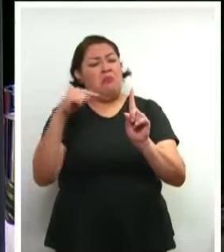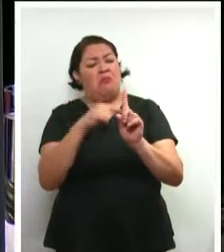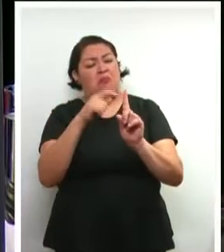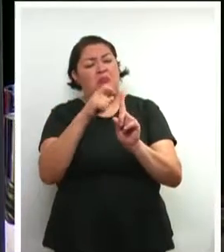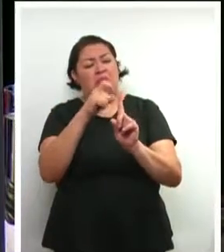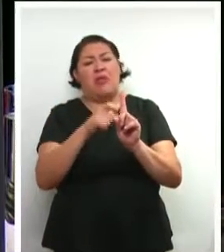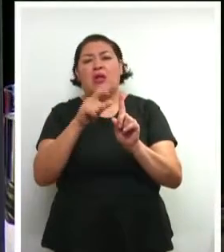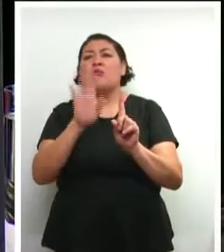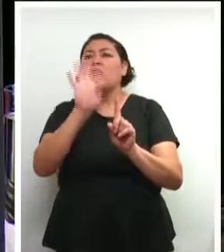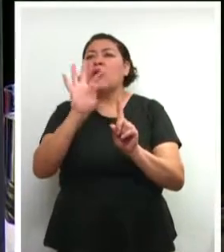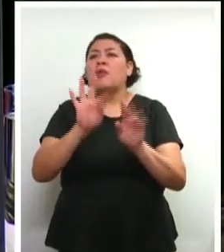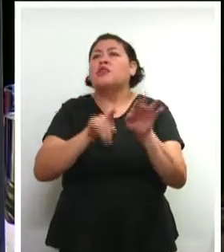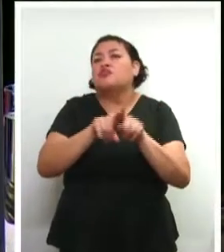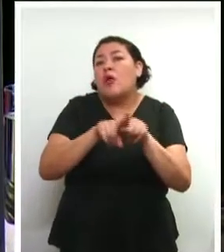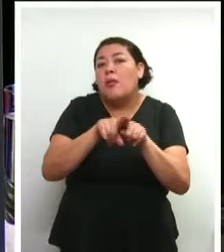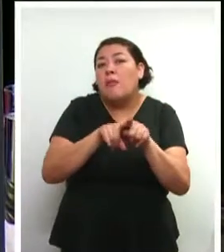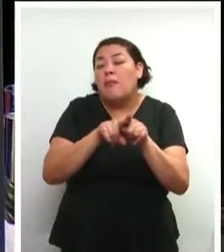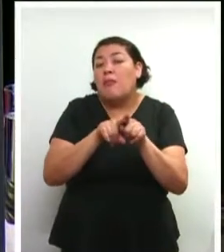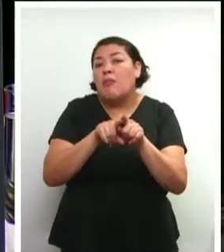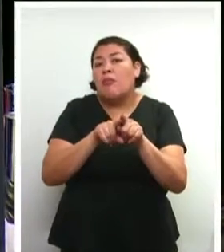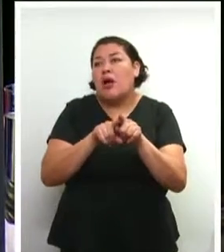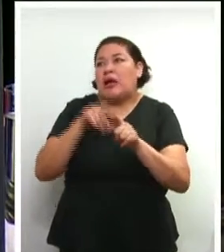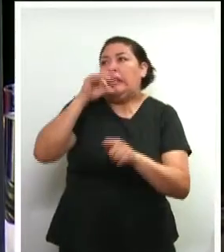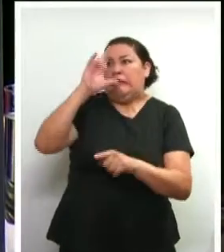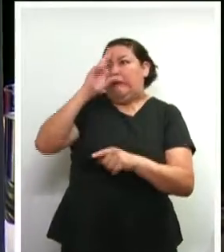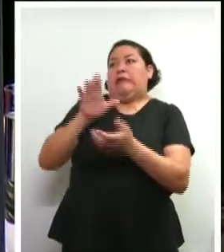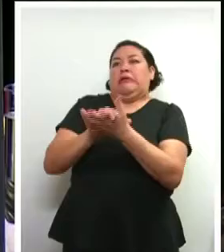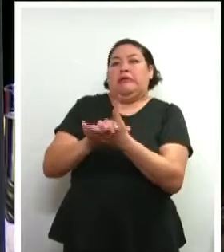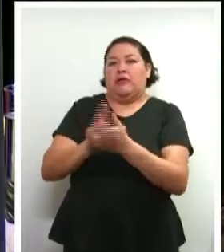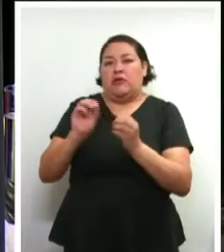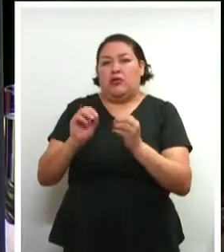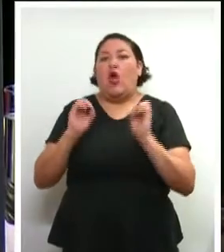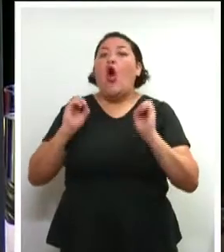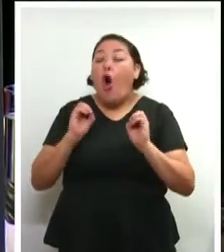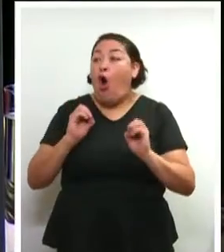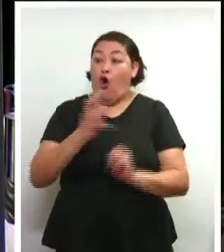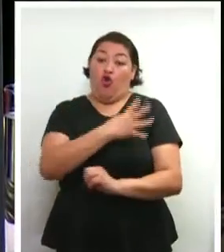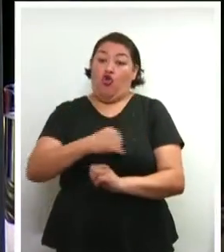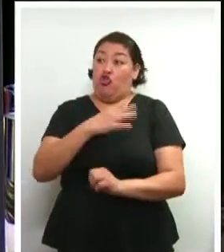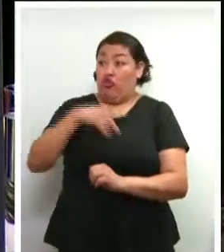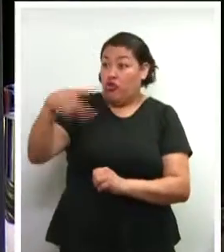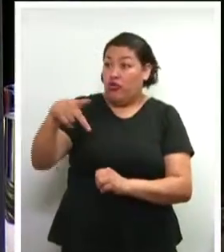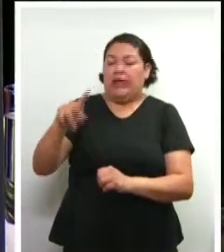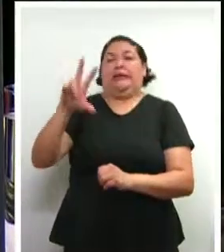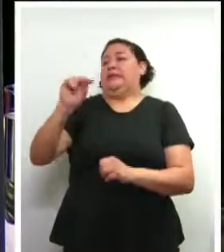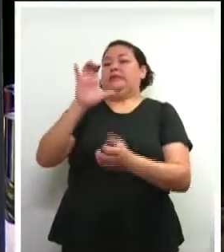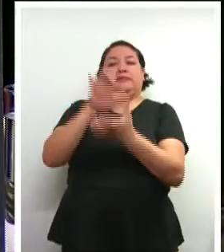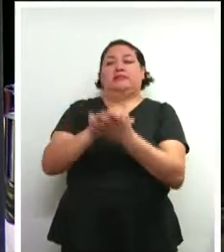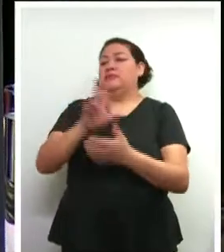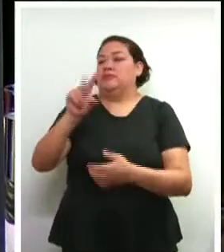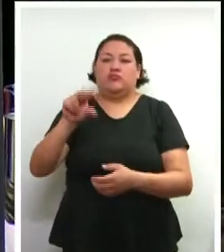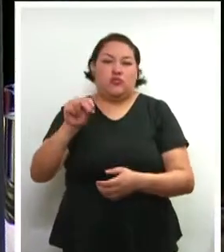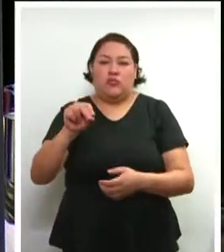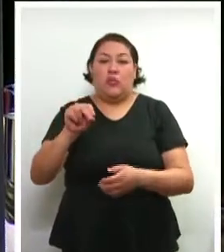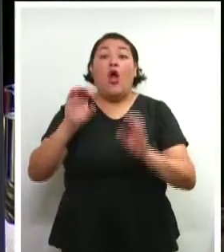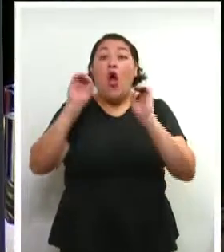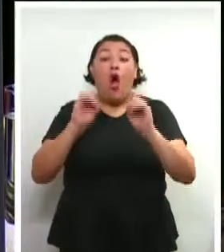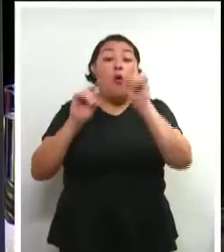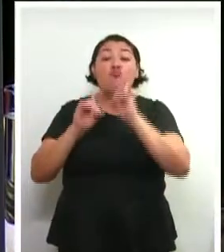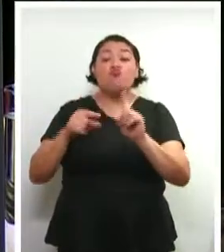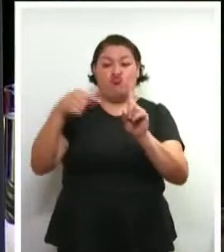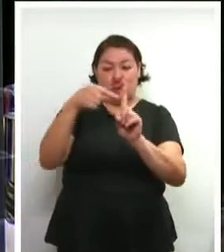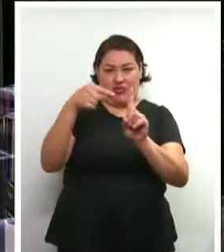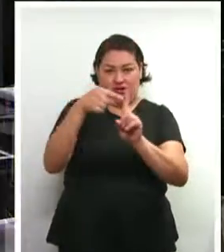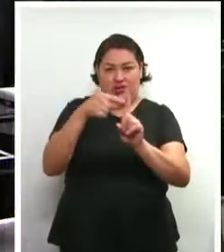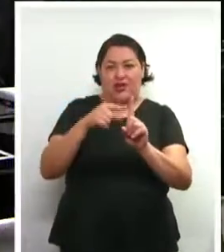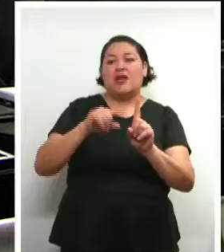su hermana o hija, o la mujer que no la dejan casarse con el hombre al que quiere por la simple razón de que él o